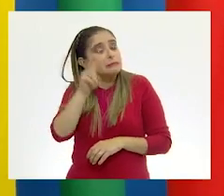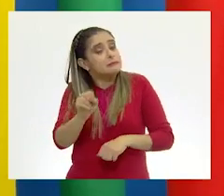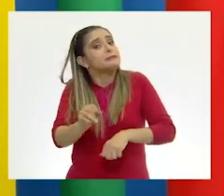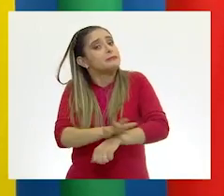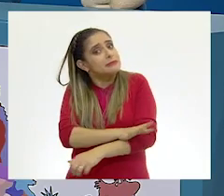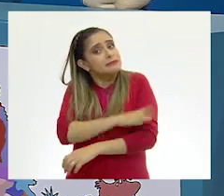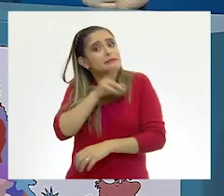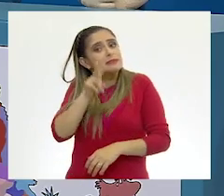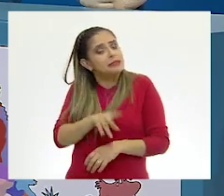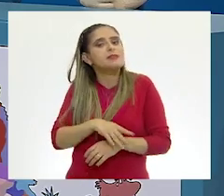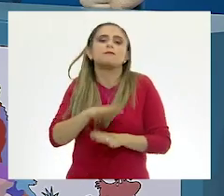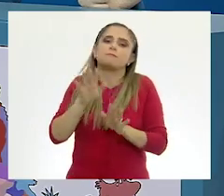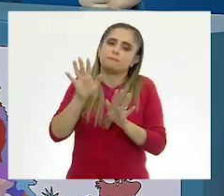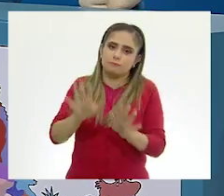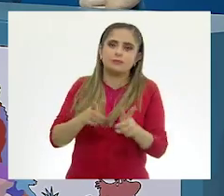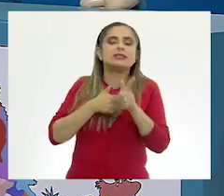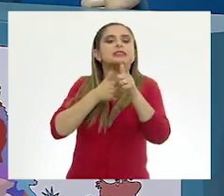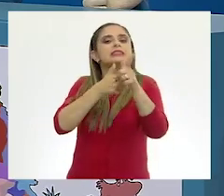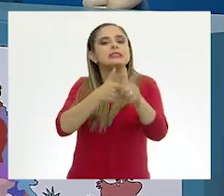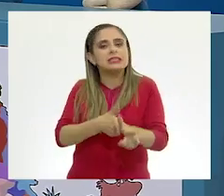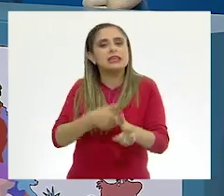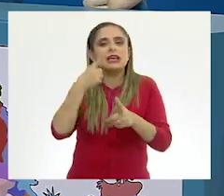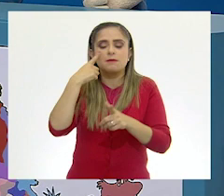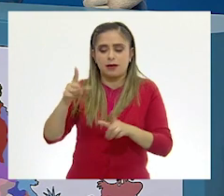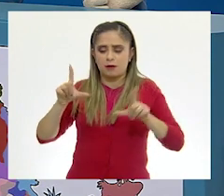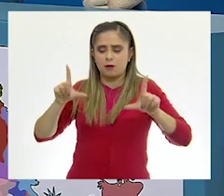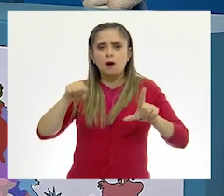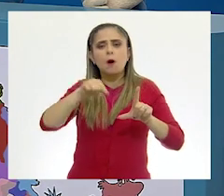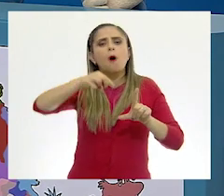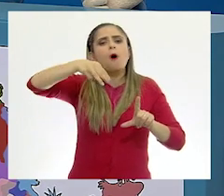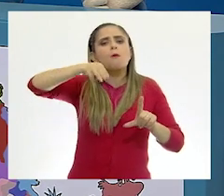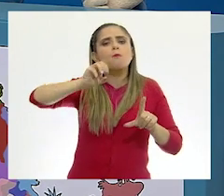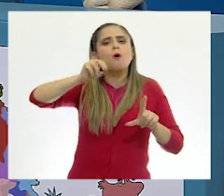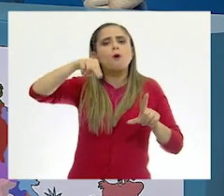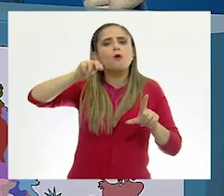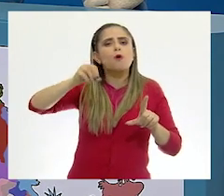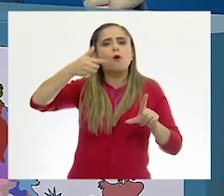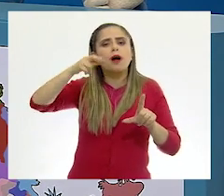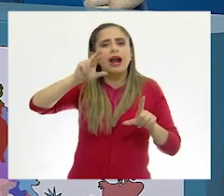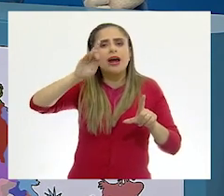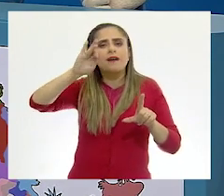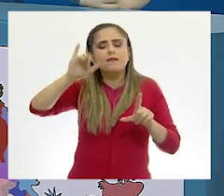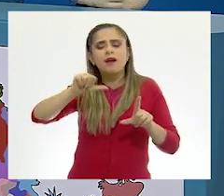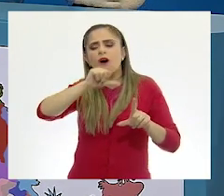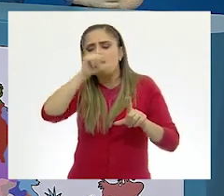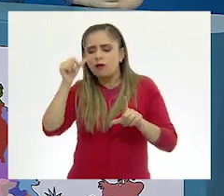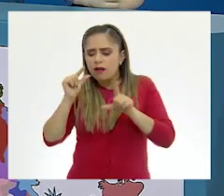emocionante. Pero vamos a continuar con la monografía. ¿Qué otros subtemas pueden ver?